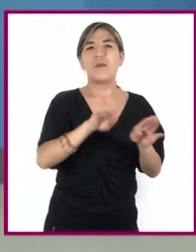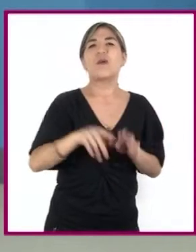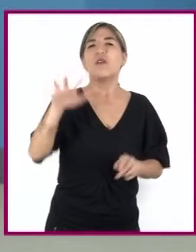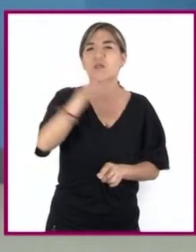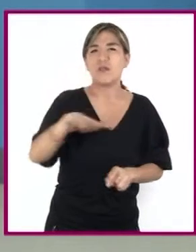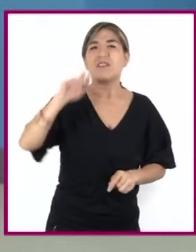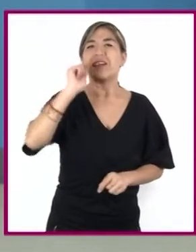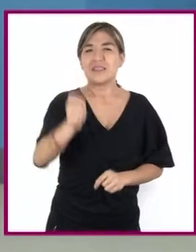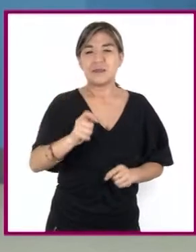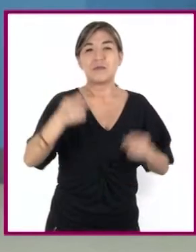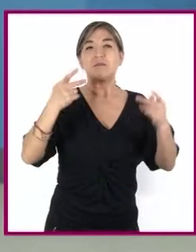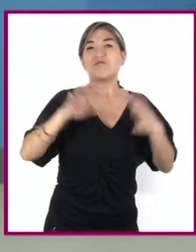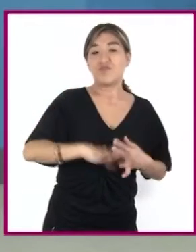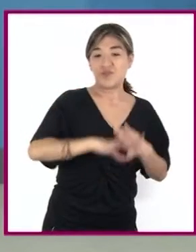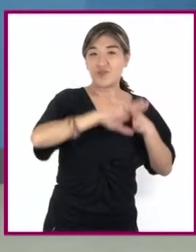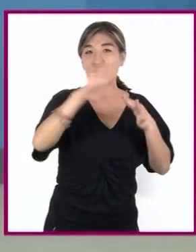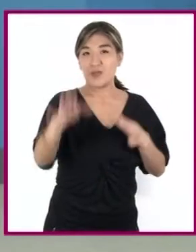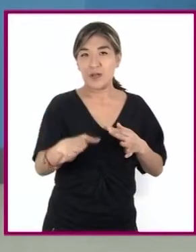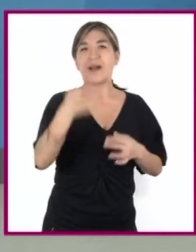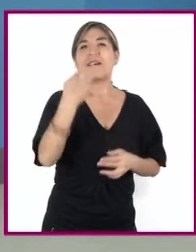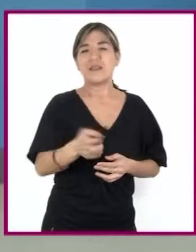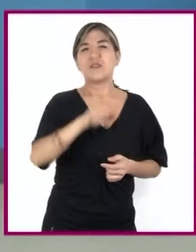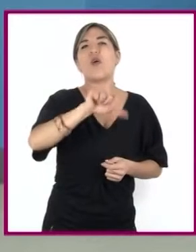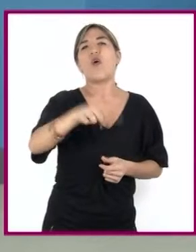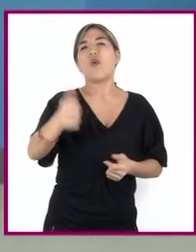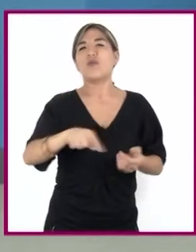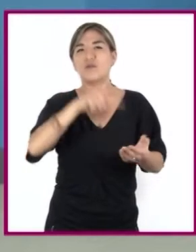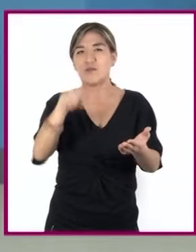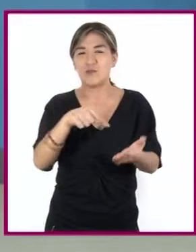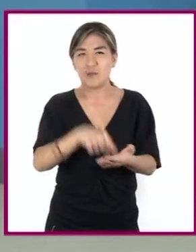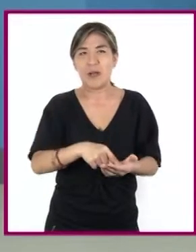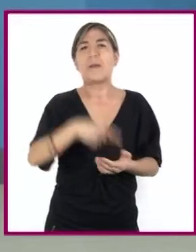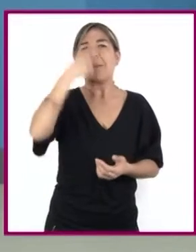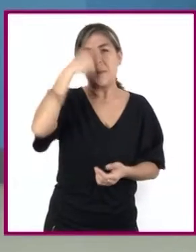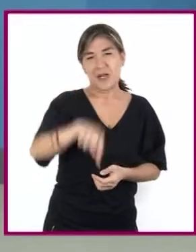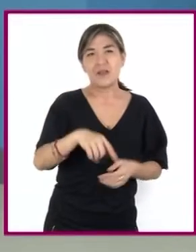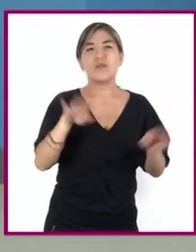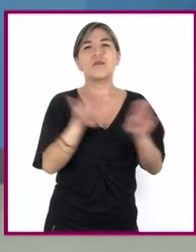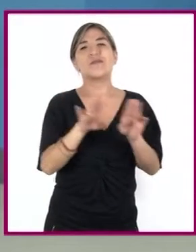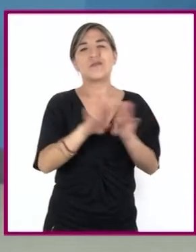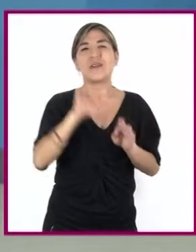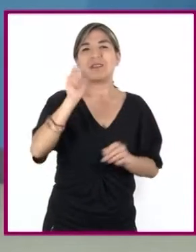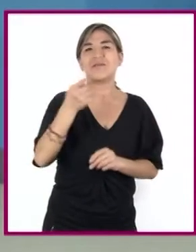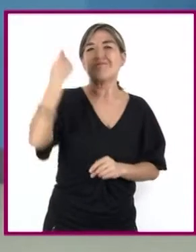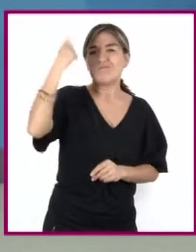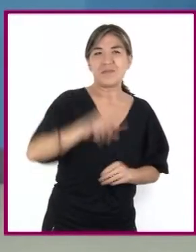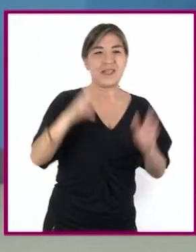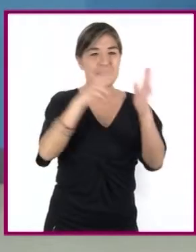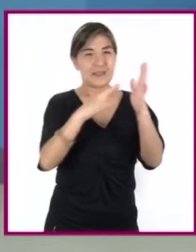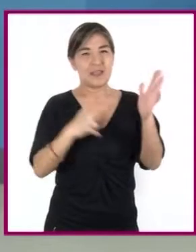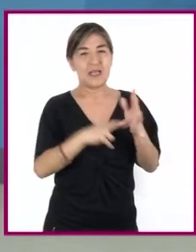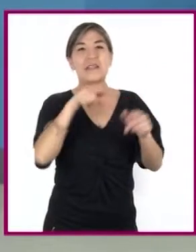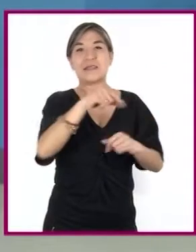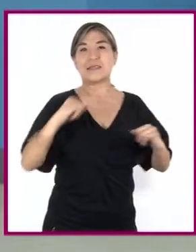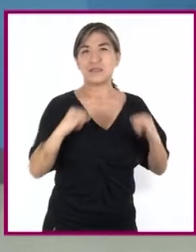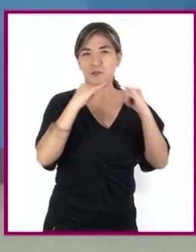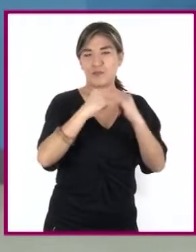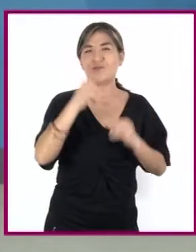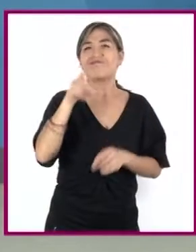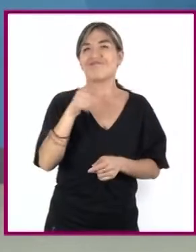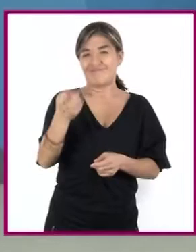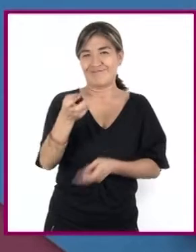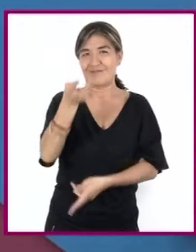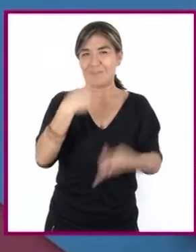población emigrara y se estableciera en otros territorios, manteniendo las reglas e instituciones del lugar de donde proviene.